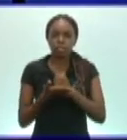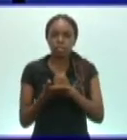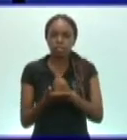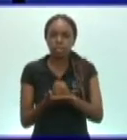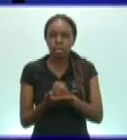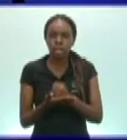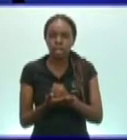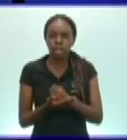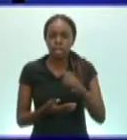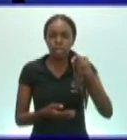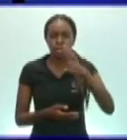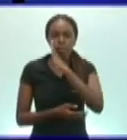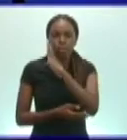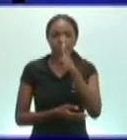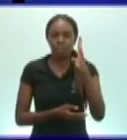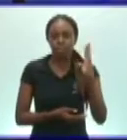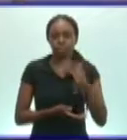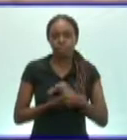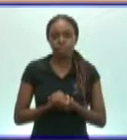síntesis biográfica.